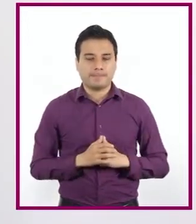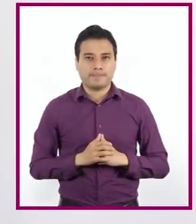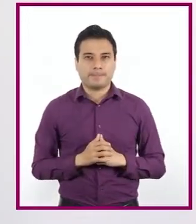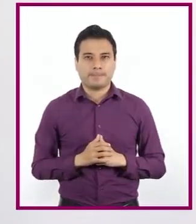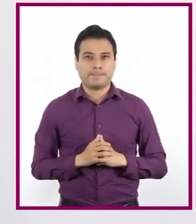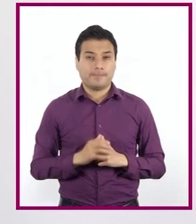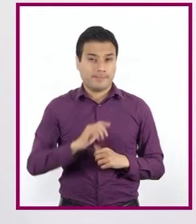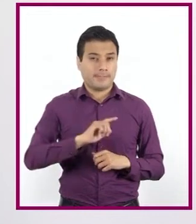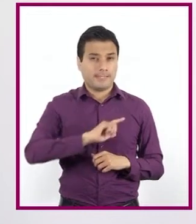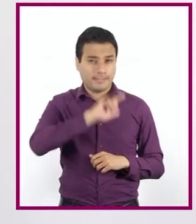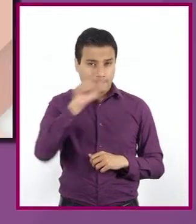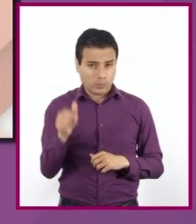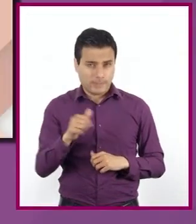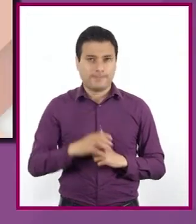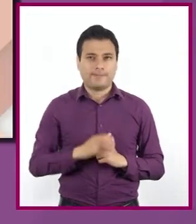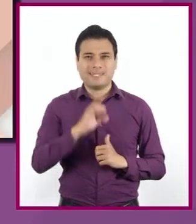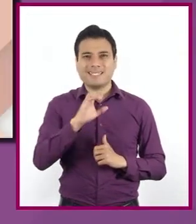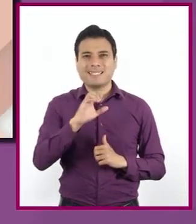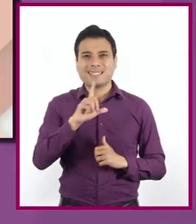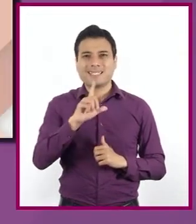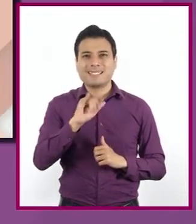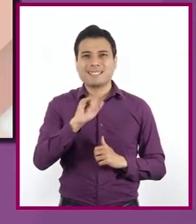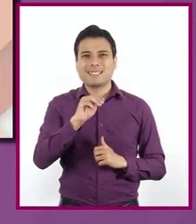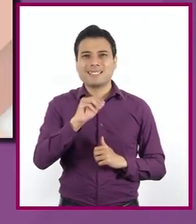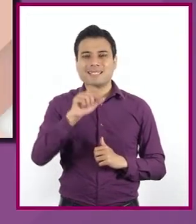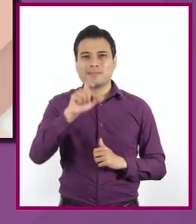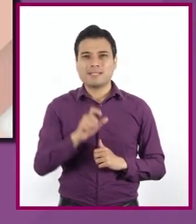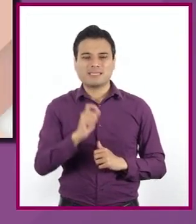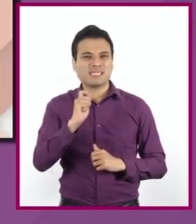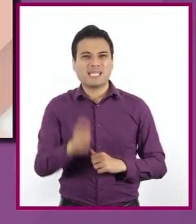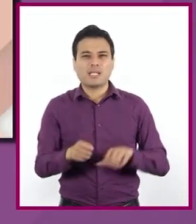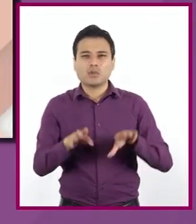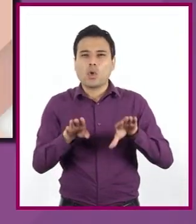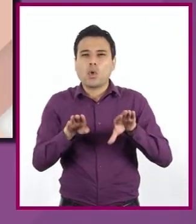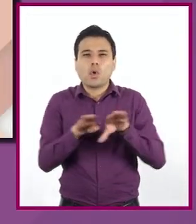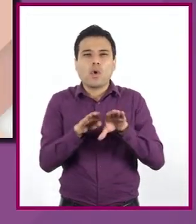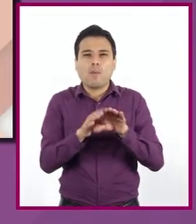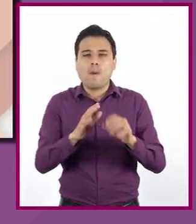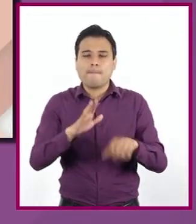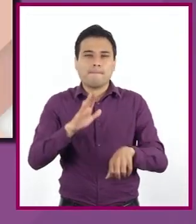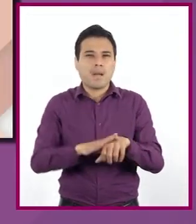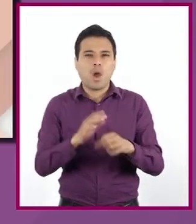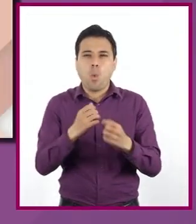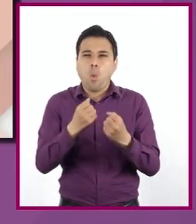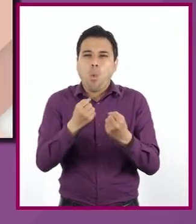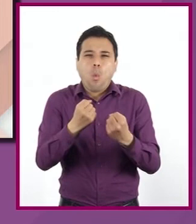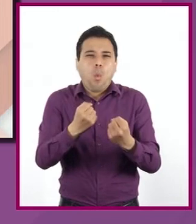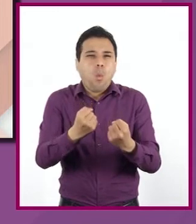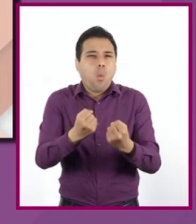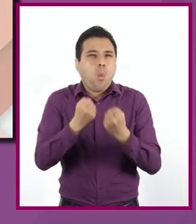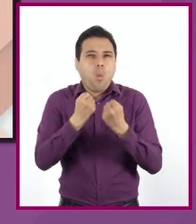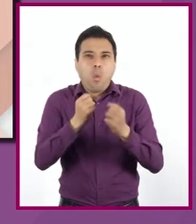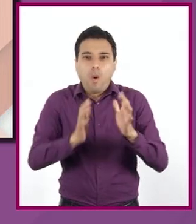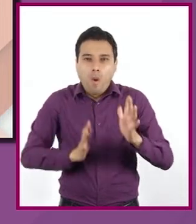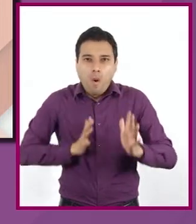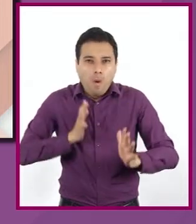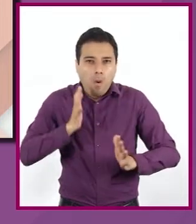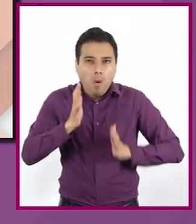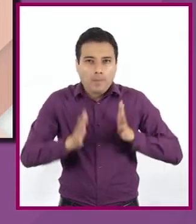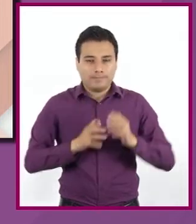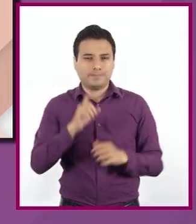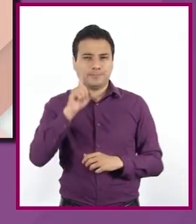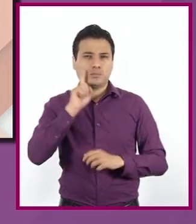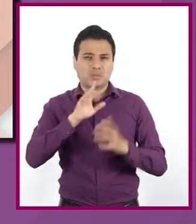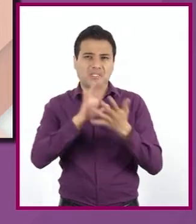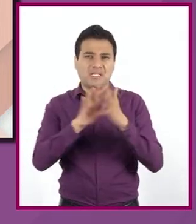Luego llegamos al clímax, que es la parte culminante o con más intensidad. Justo cuando la mulata está encarcelada